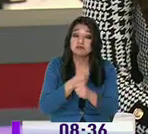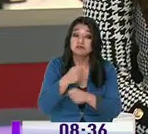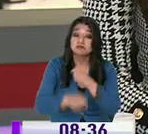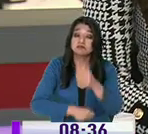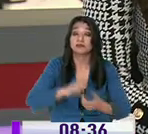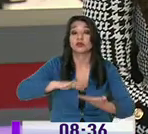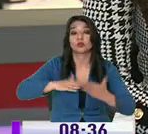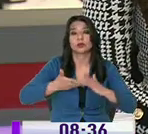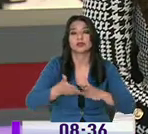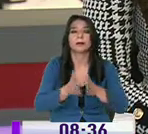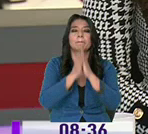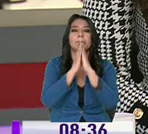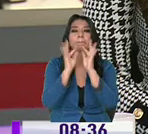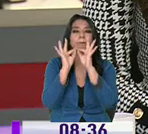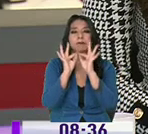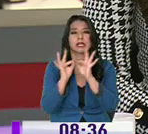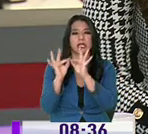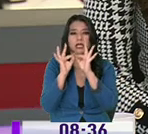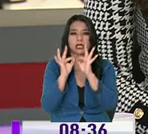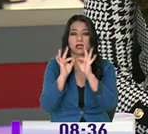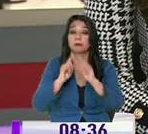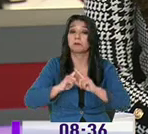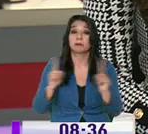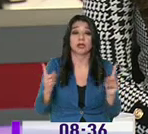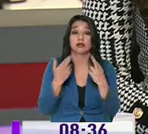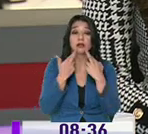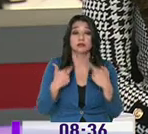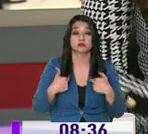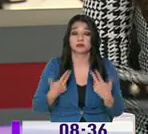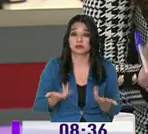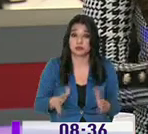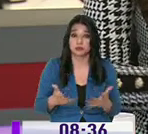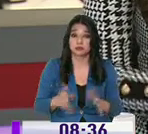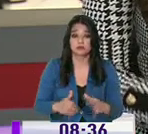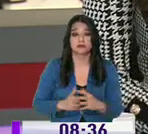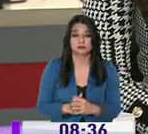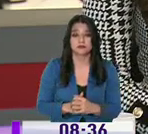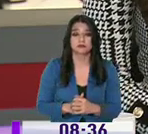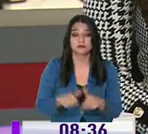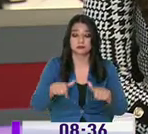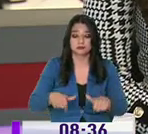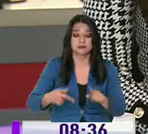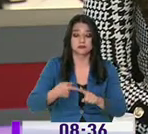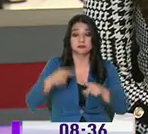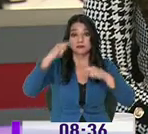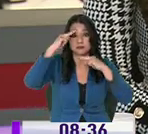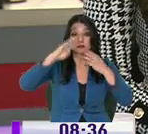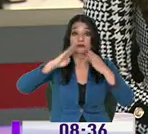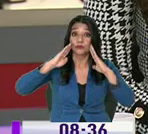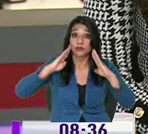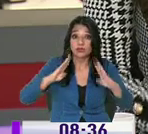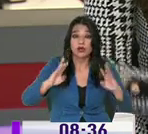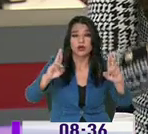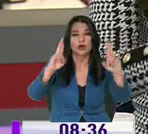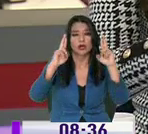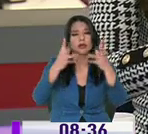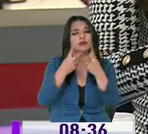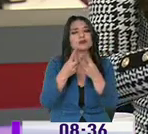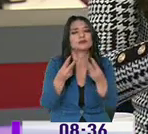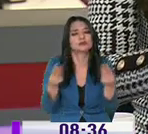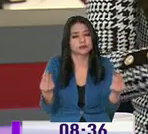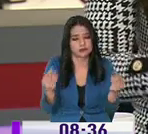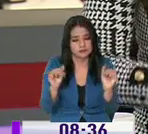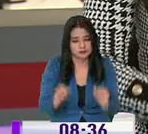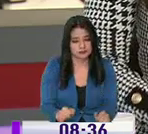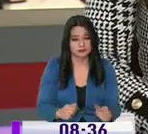ha solicitado la reparación del espacio sin tener respuesta. Esperan que a través del primer noticiero de la comunidad, esta vez sí